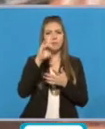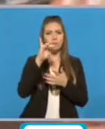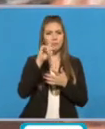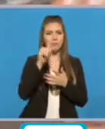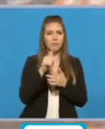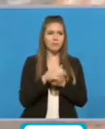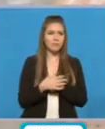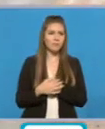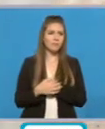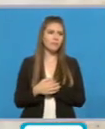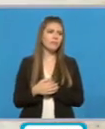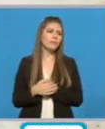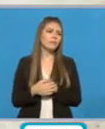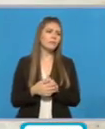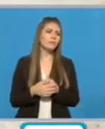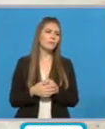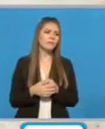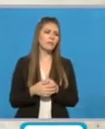y